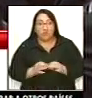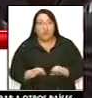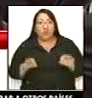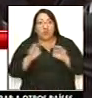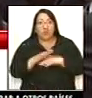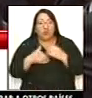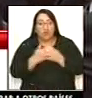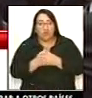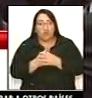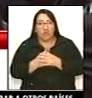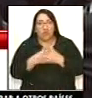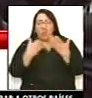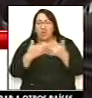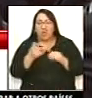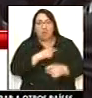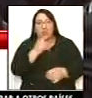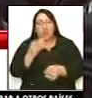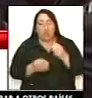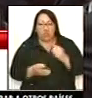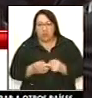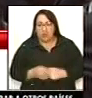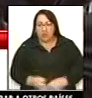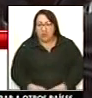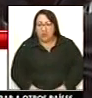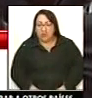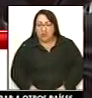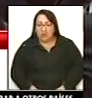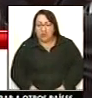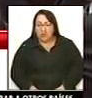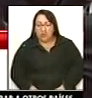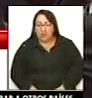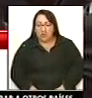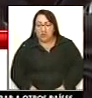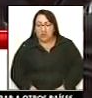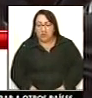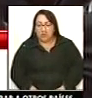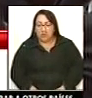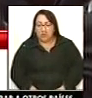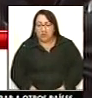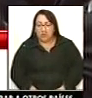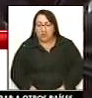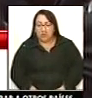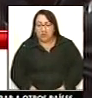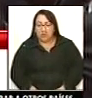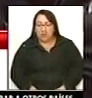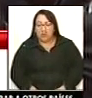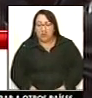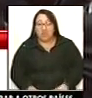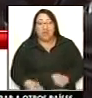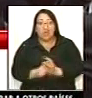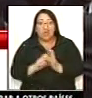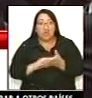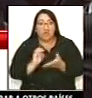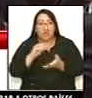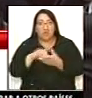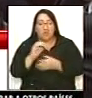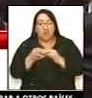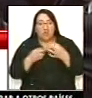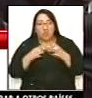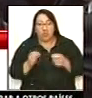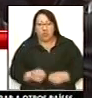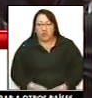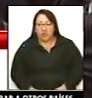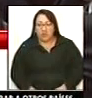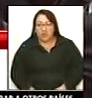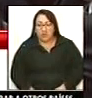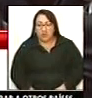pública, sea en el Poder Judicial, sea en el Poder Ejecutivo, en el Poder Legislativo, implica presupuesto público. No